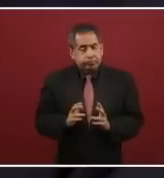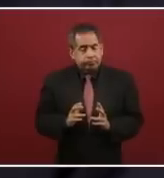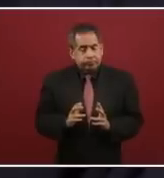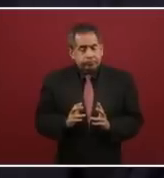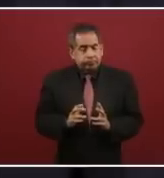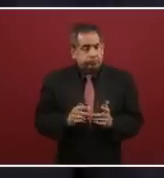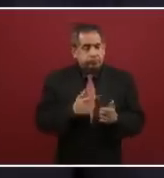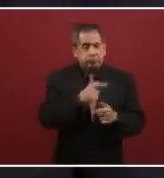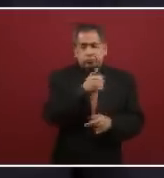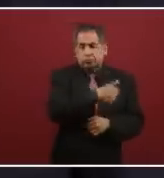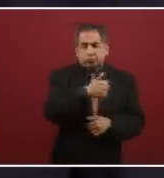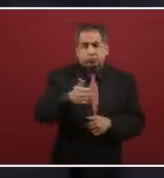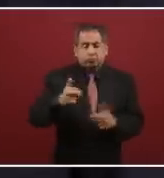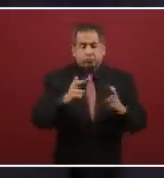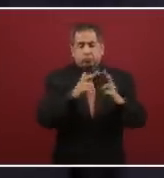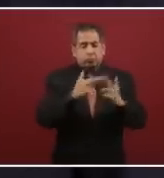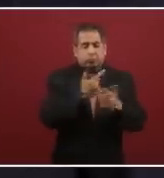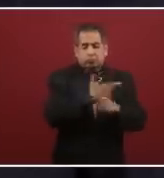la libertad